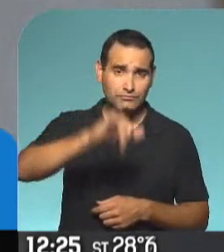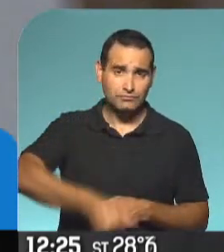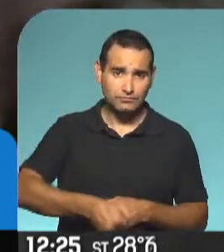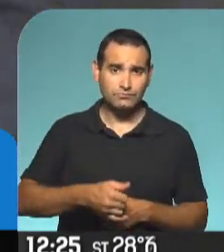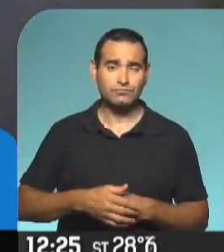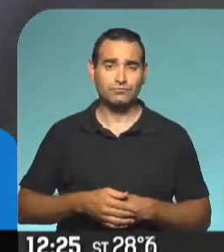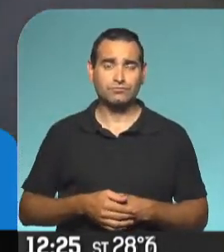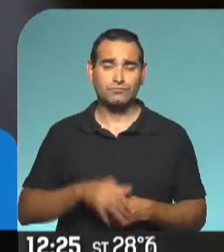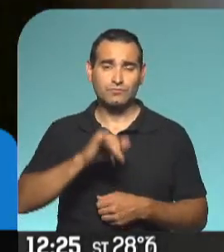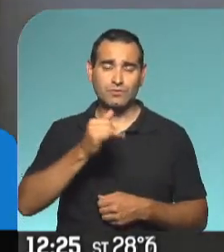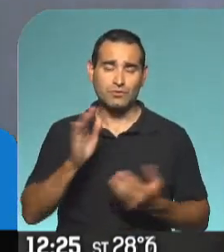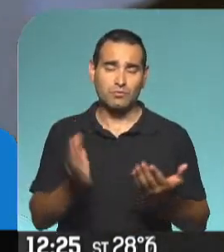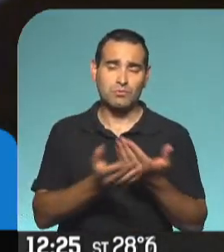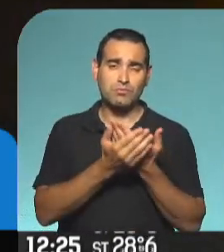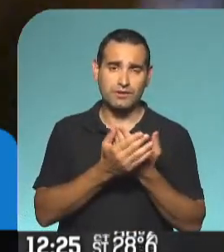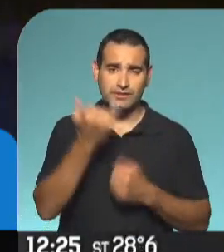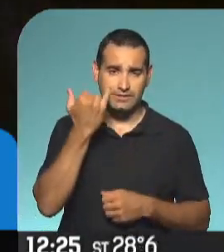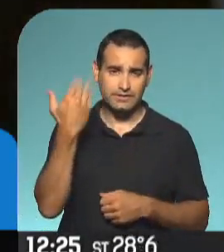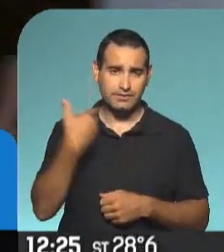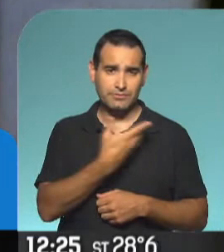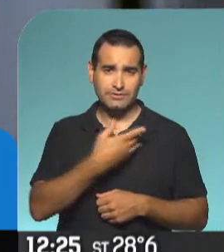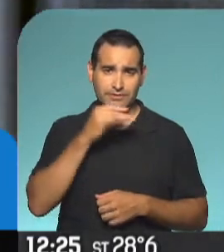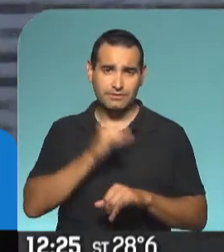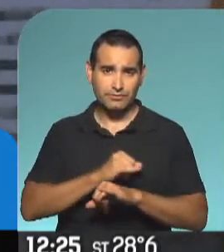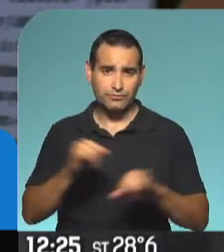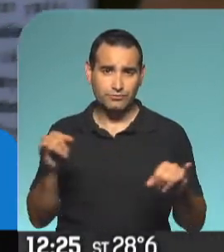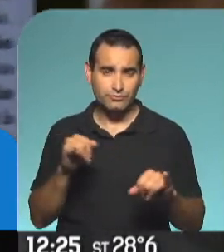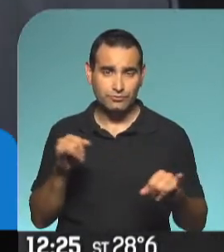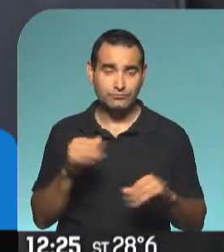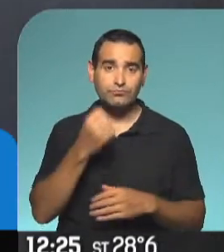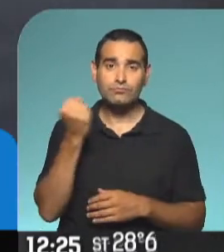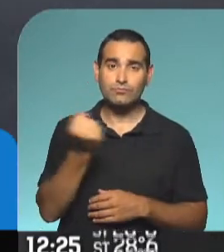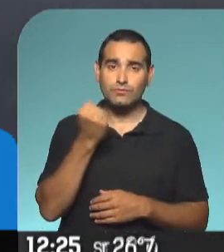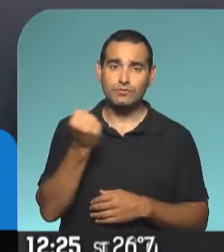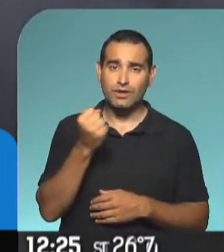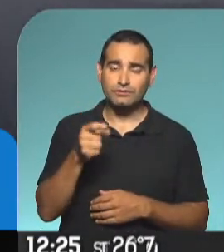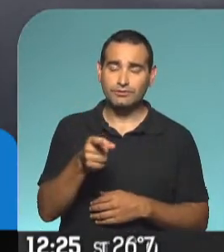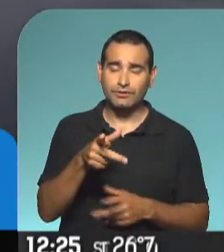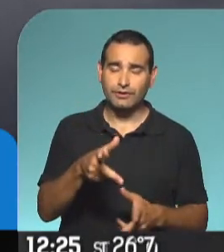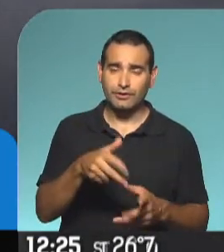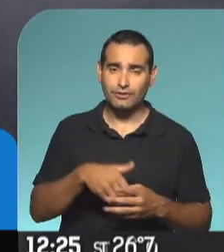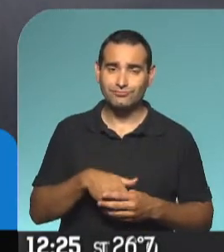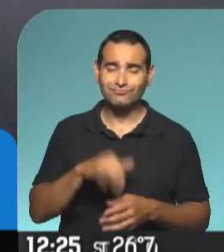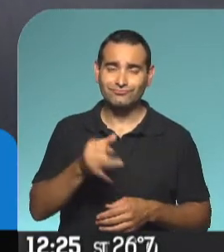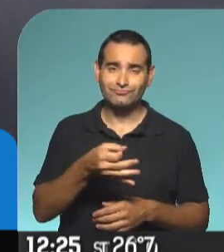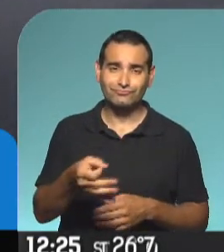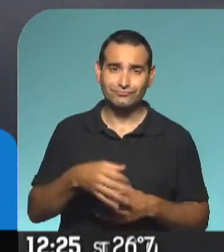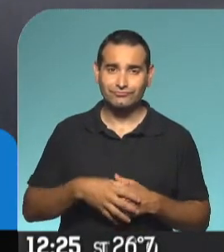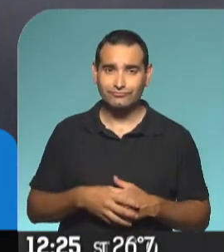complementario. Yo creo que es complementario de lo que anunció el presidente y es importante esa manifestación. Sí, sí, seguro que sí.